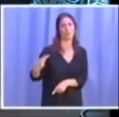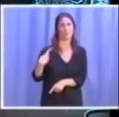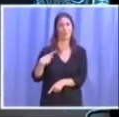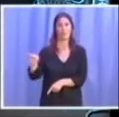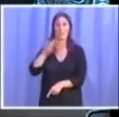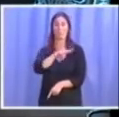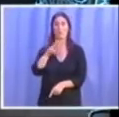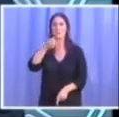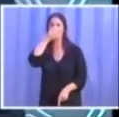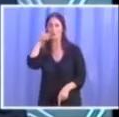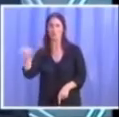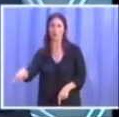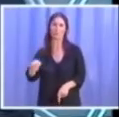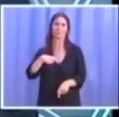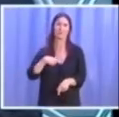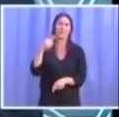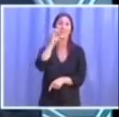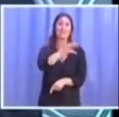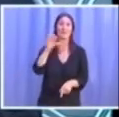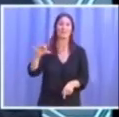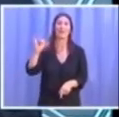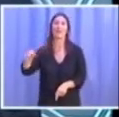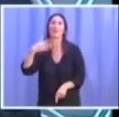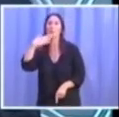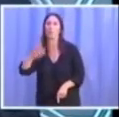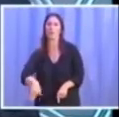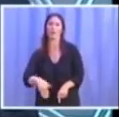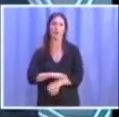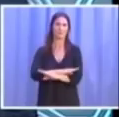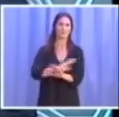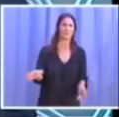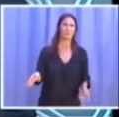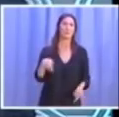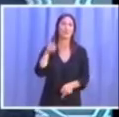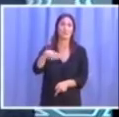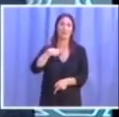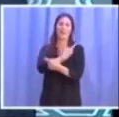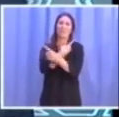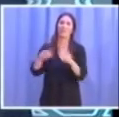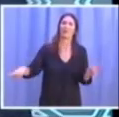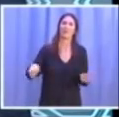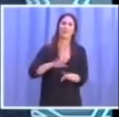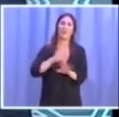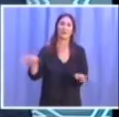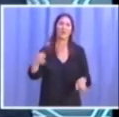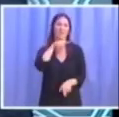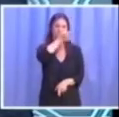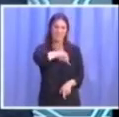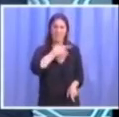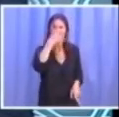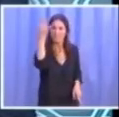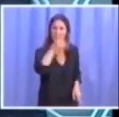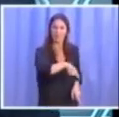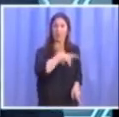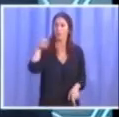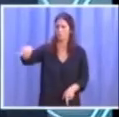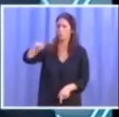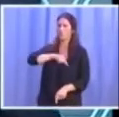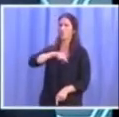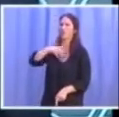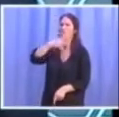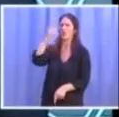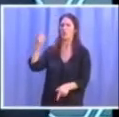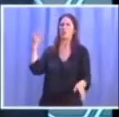escuchando? ¿No lo están escuchando? Señor. Le tenía que dar